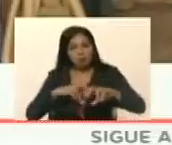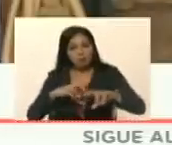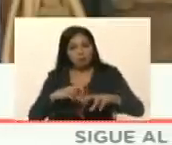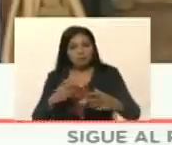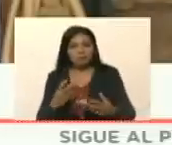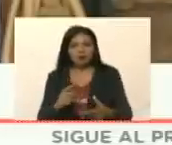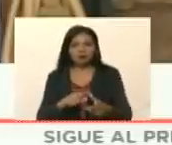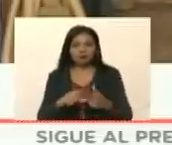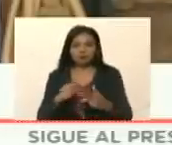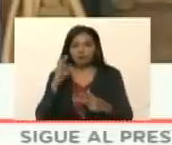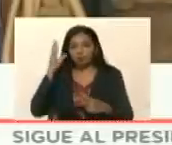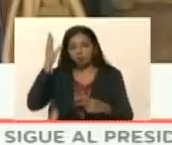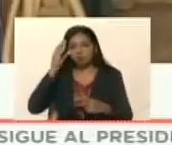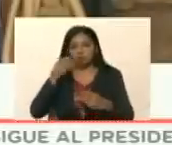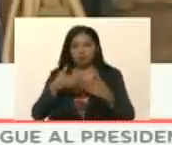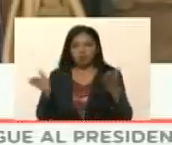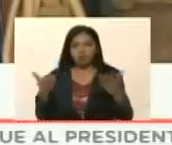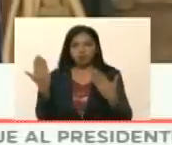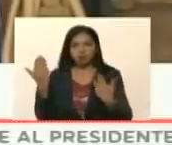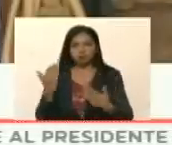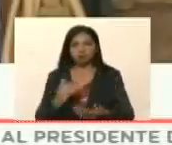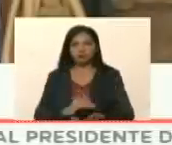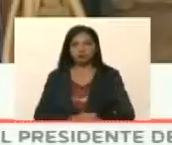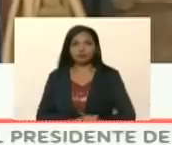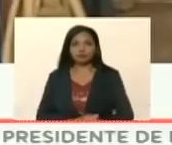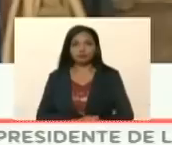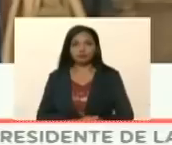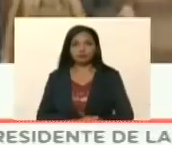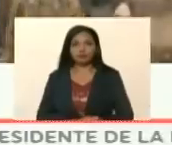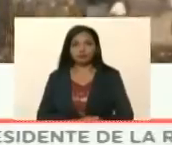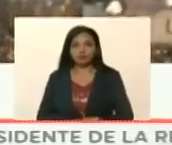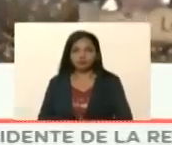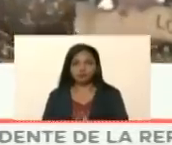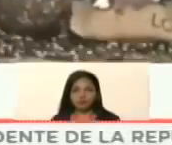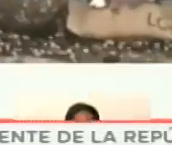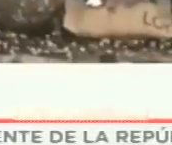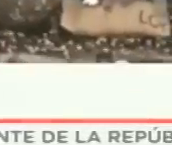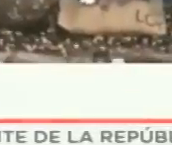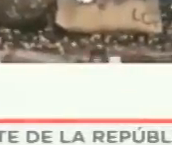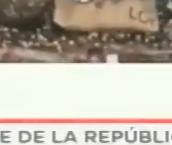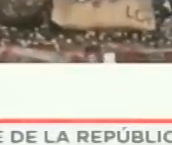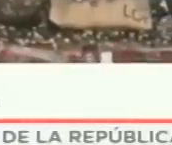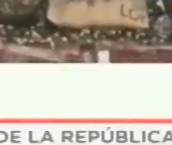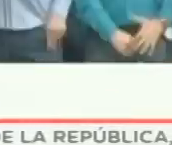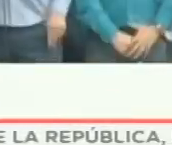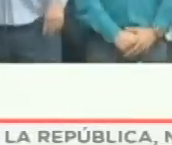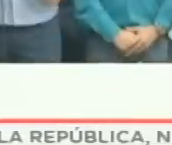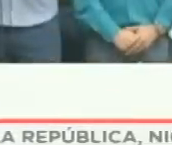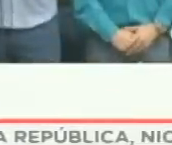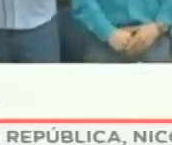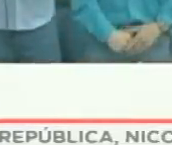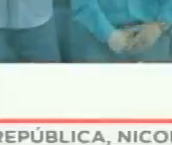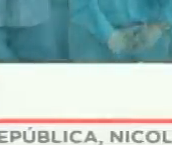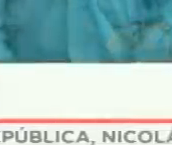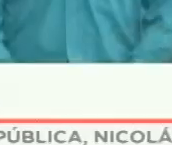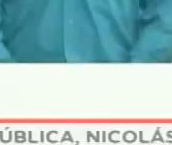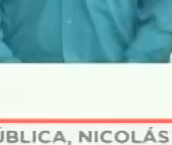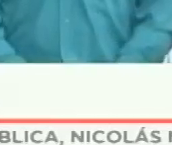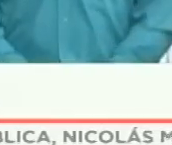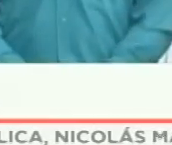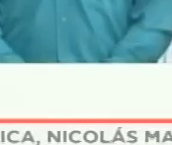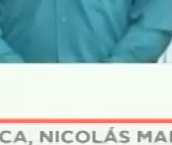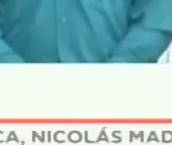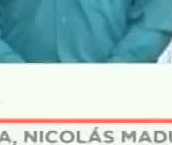y conocimiento público. Adelante, por favor. Saludos, presidente, desde el municipio Ospino,